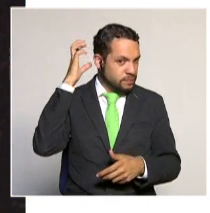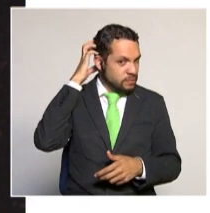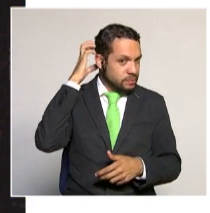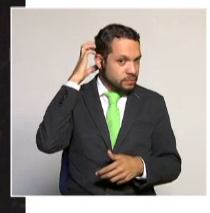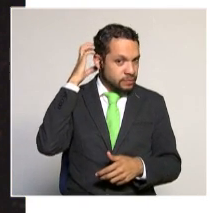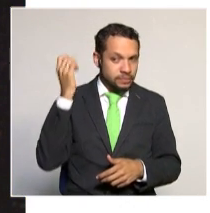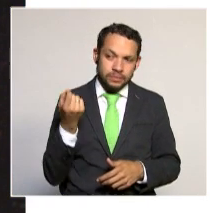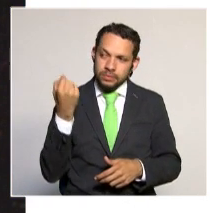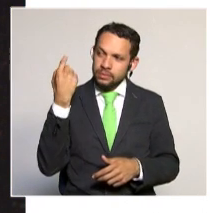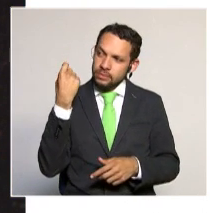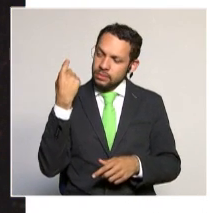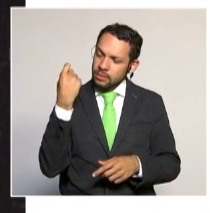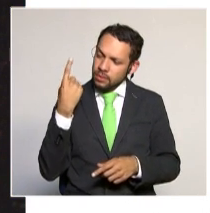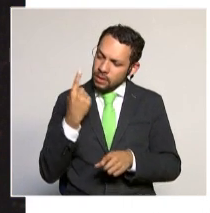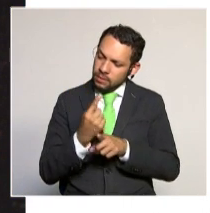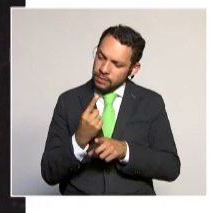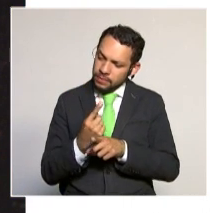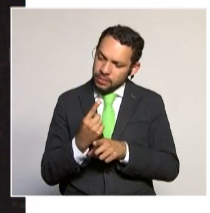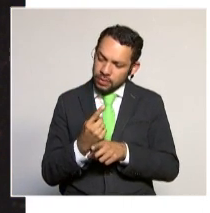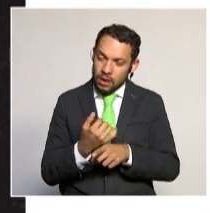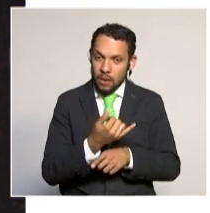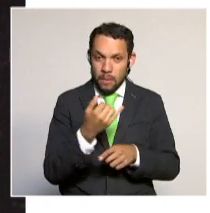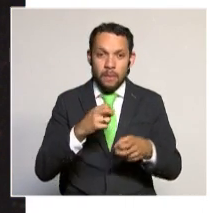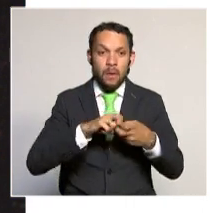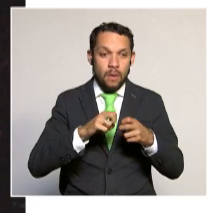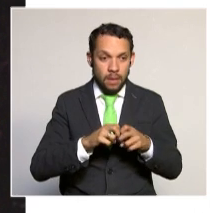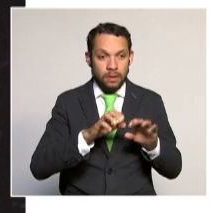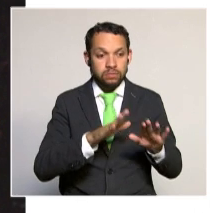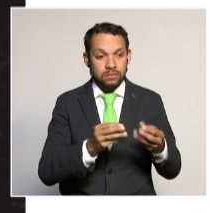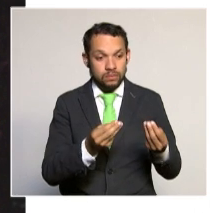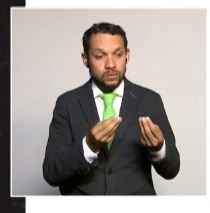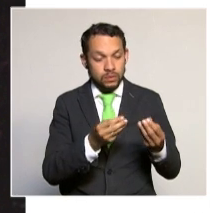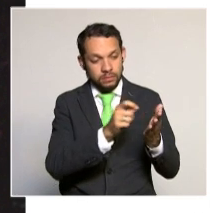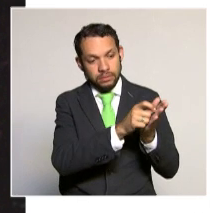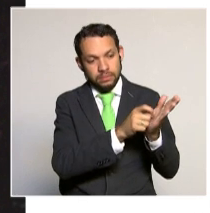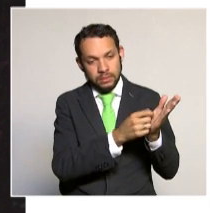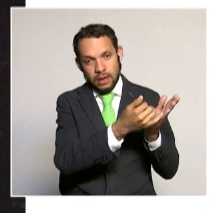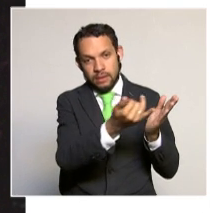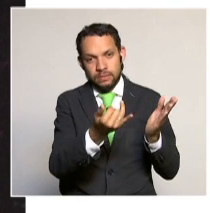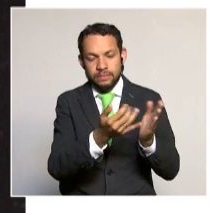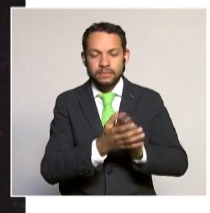tanto proceso patológico que estamos viendo actualmente. Observen ahí.